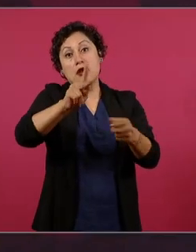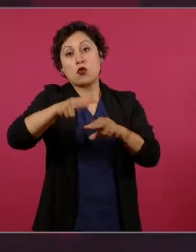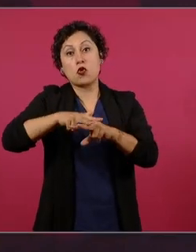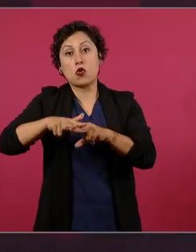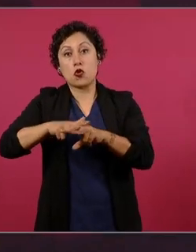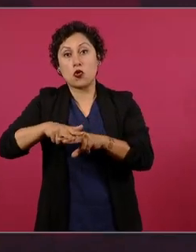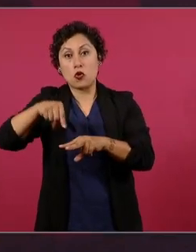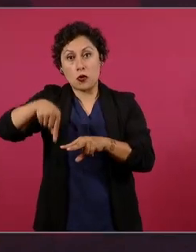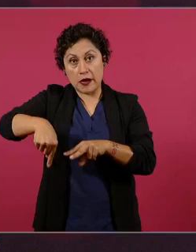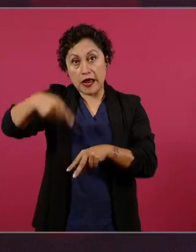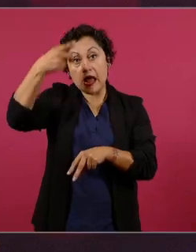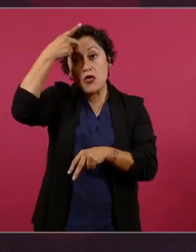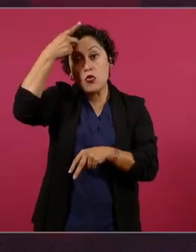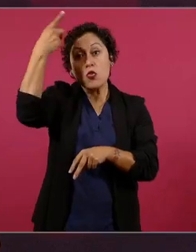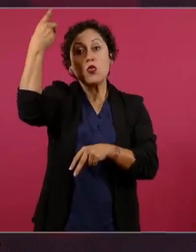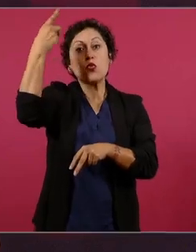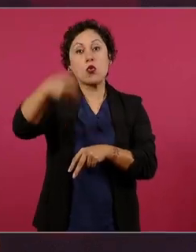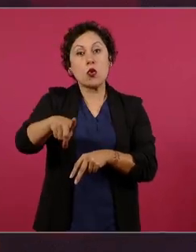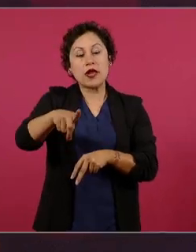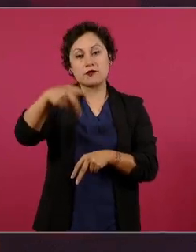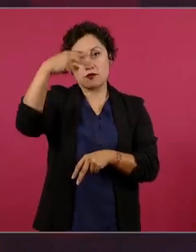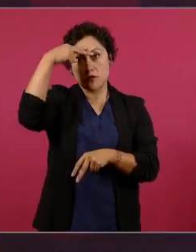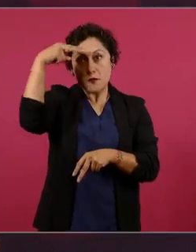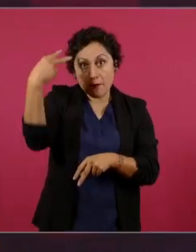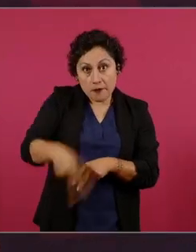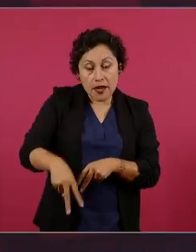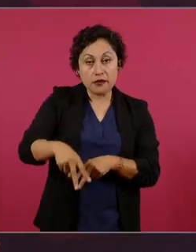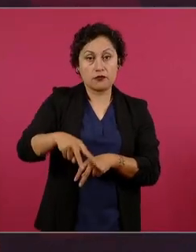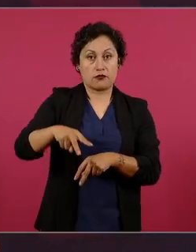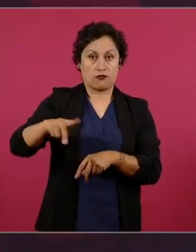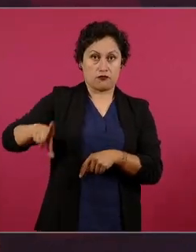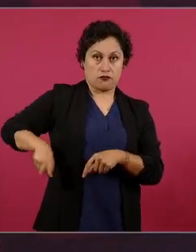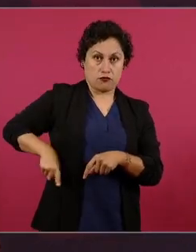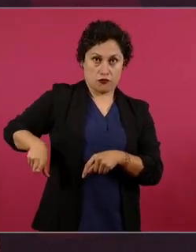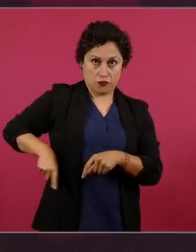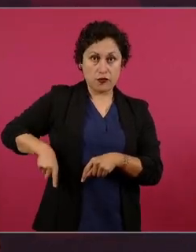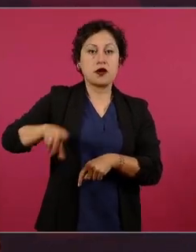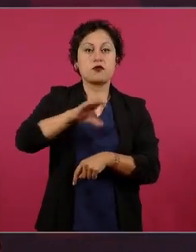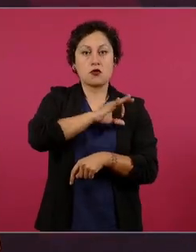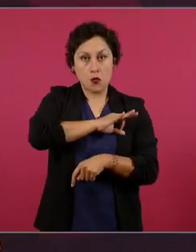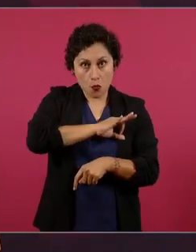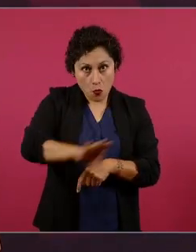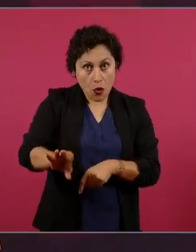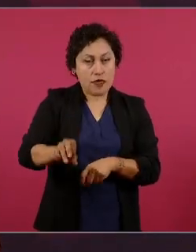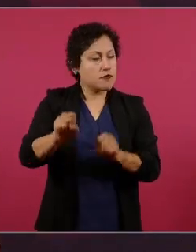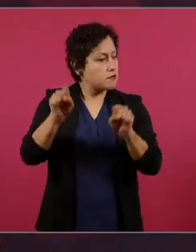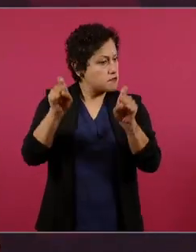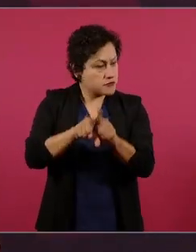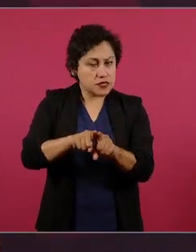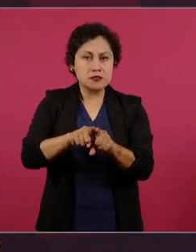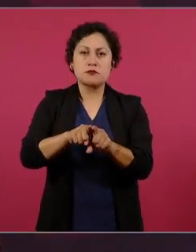y que el Estado puede utilizarlas para trenes de pasajeros